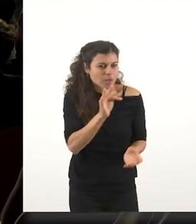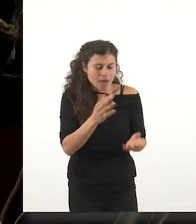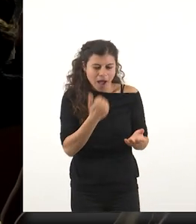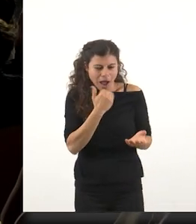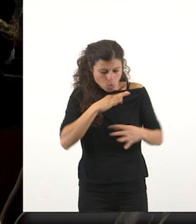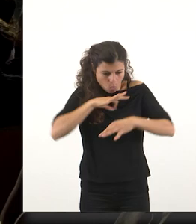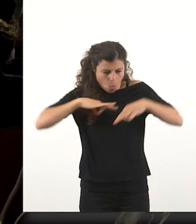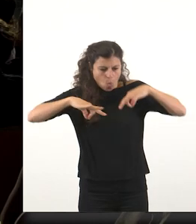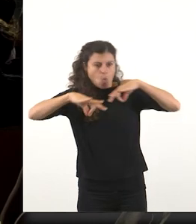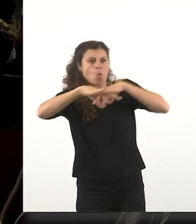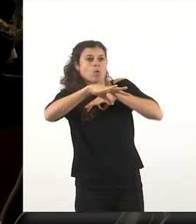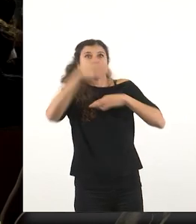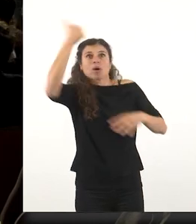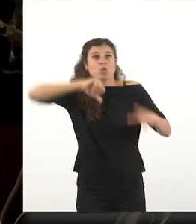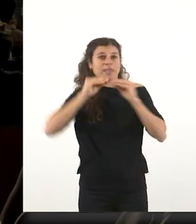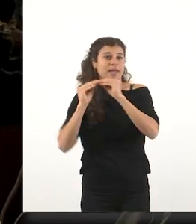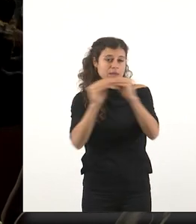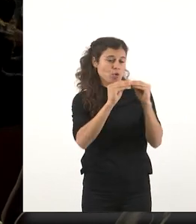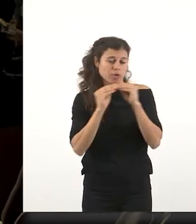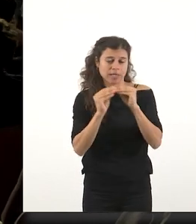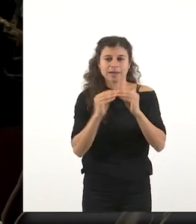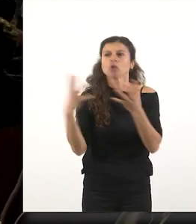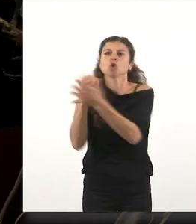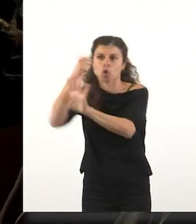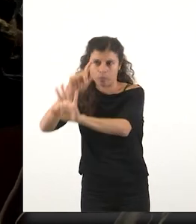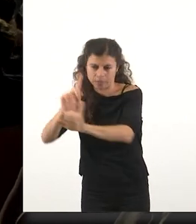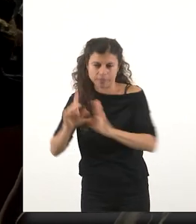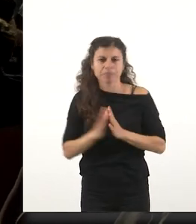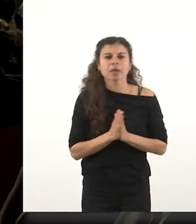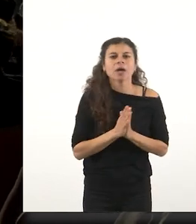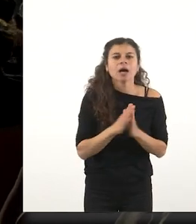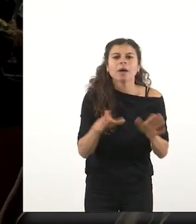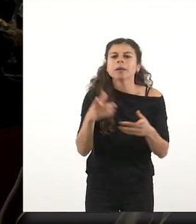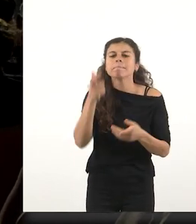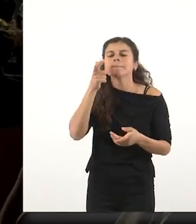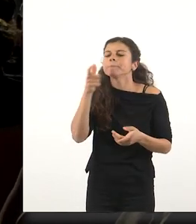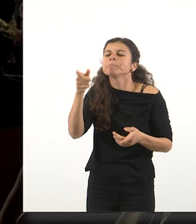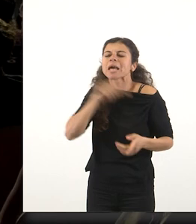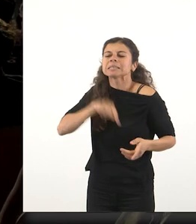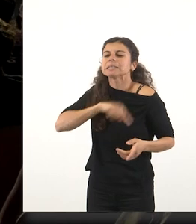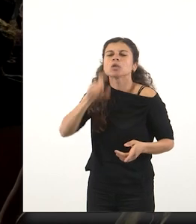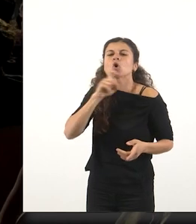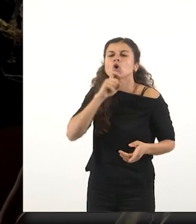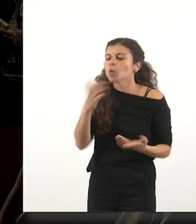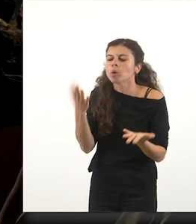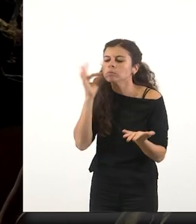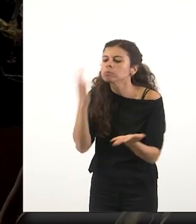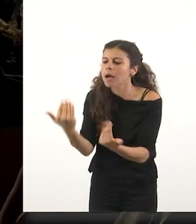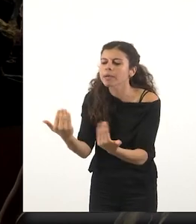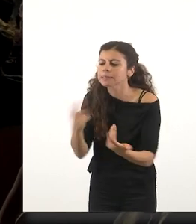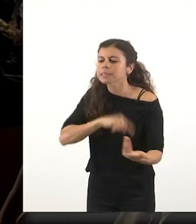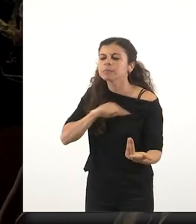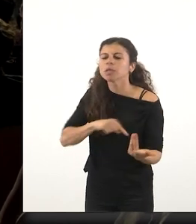raro, masculino hegemónico, no todos los hombres. Una palabra, ¿cómo te has sentido cuando te he mirado como Antonio, hija? Dímelo. Una palabra, rápido. El sentimiento aquí.